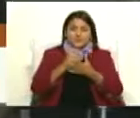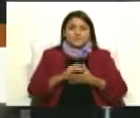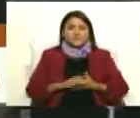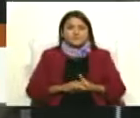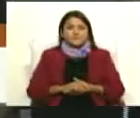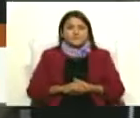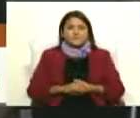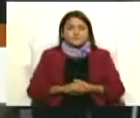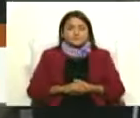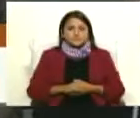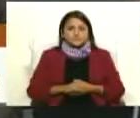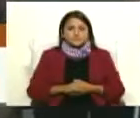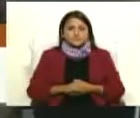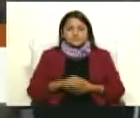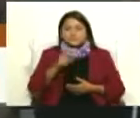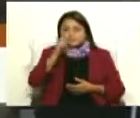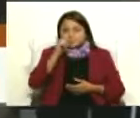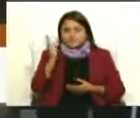gritamos.